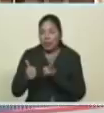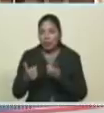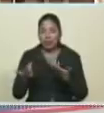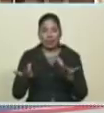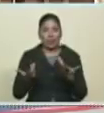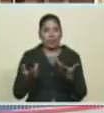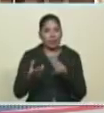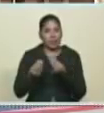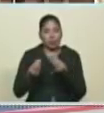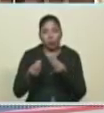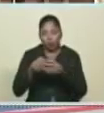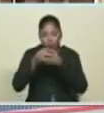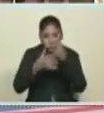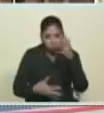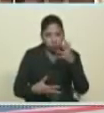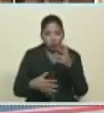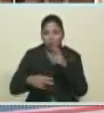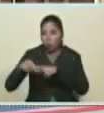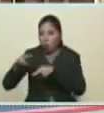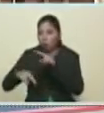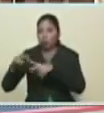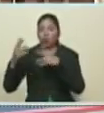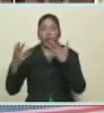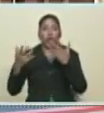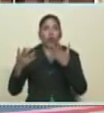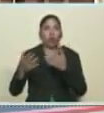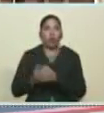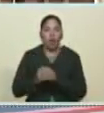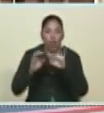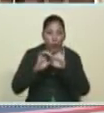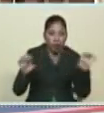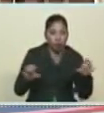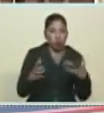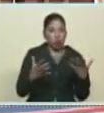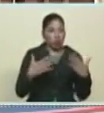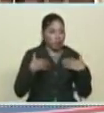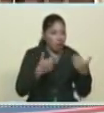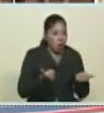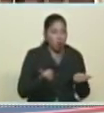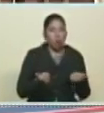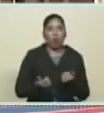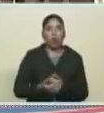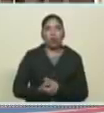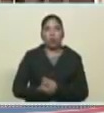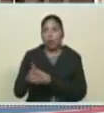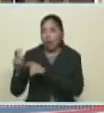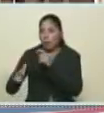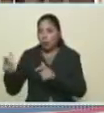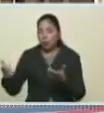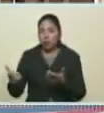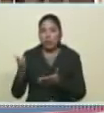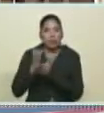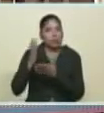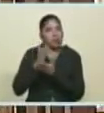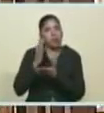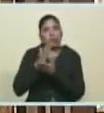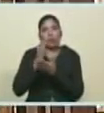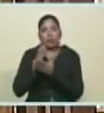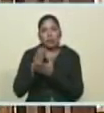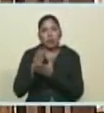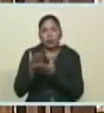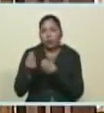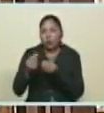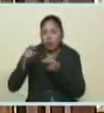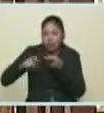Tantas cosas que hay que hacer en la infraestructura, en la obra pública, en la educación, en la salud, y la gente. Siempre son infinitas